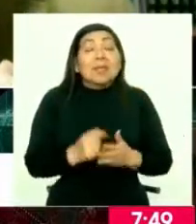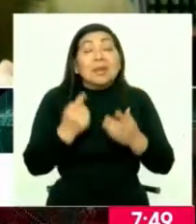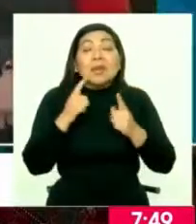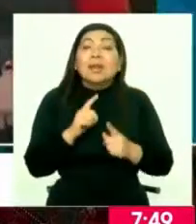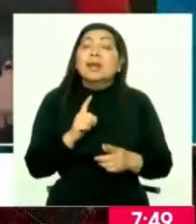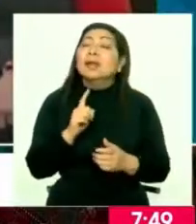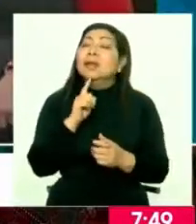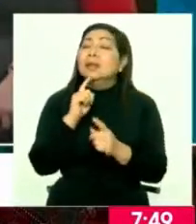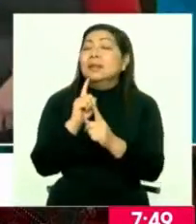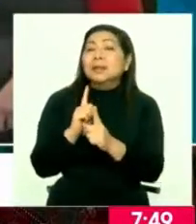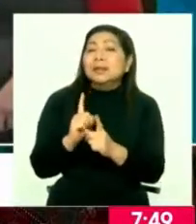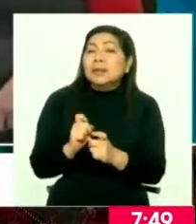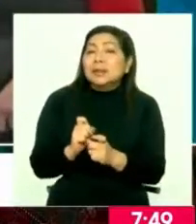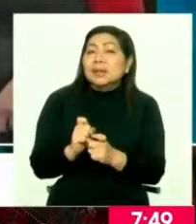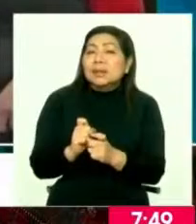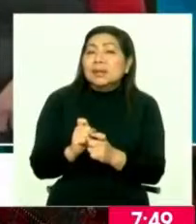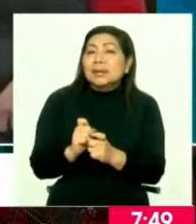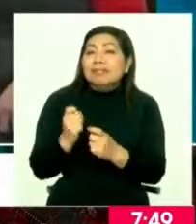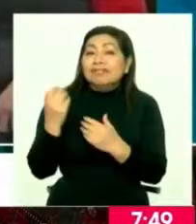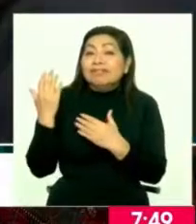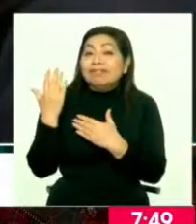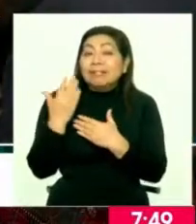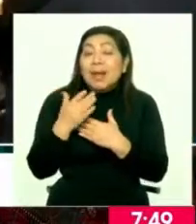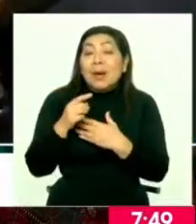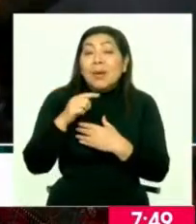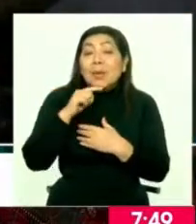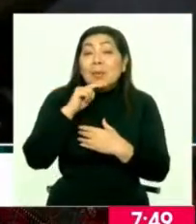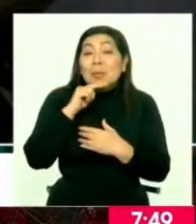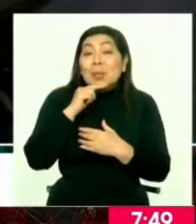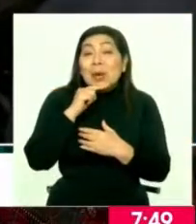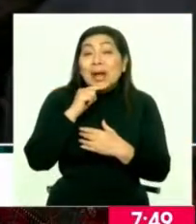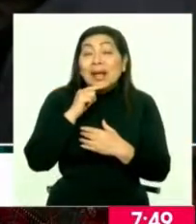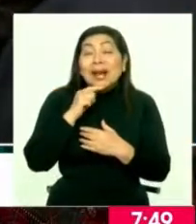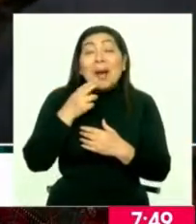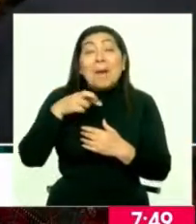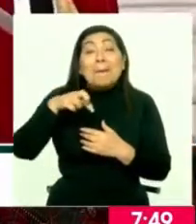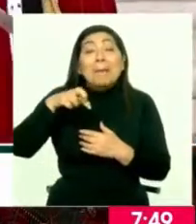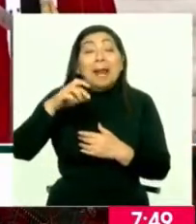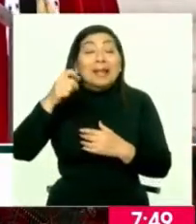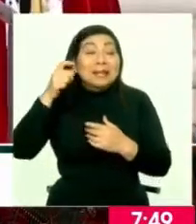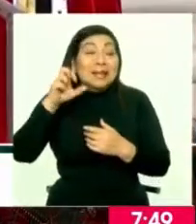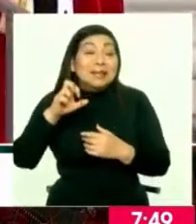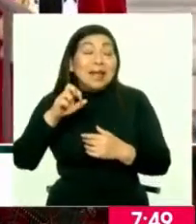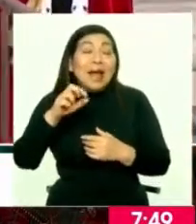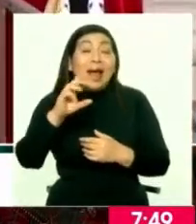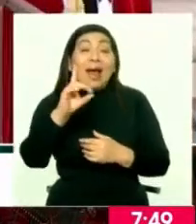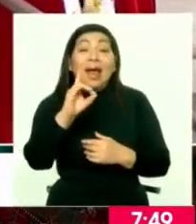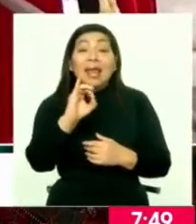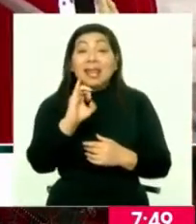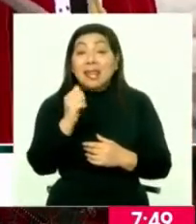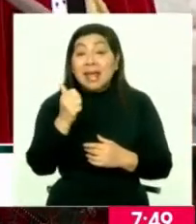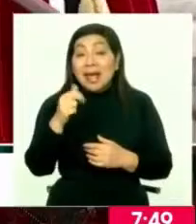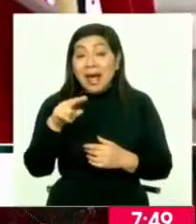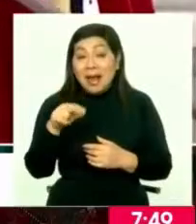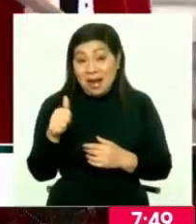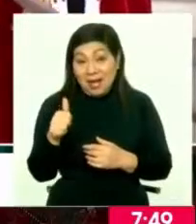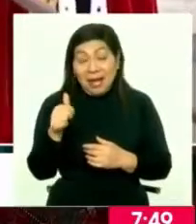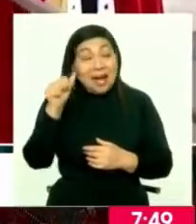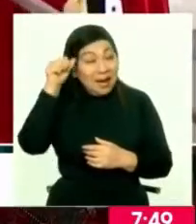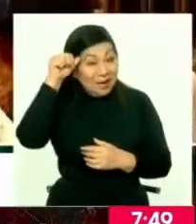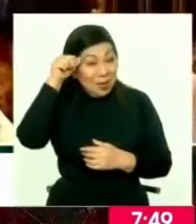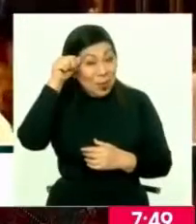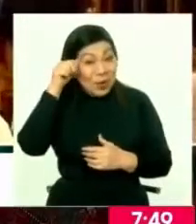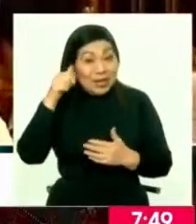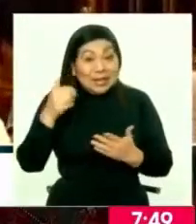acuerdo. Y finalmente, la sombra de la princesa Diana, la princesa de Gales, ha vuelto a aparecer nuevamente, y